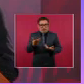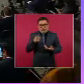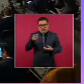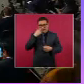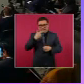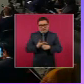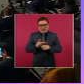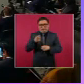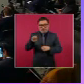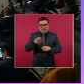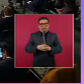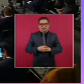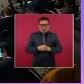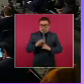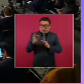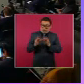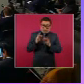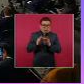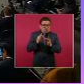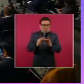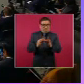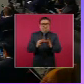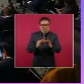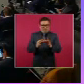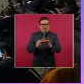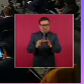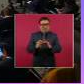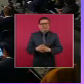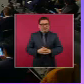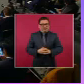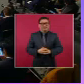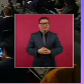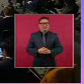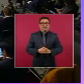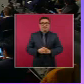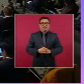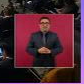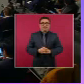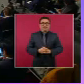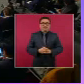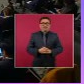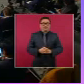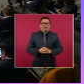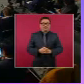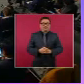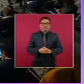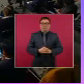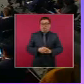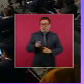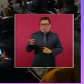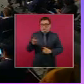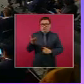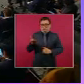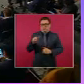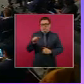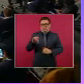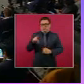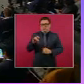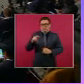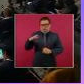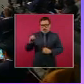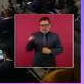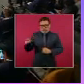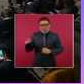que está cumpliendo. Y aquí está Antonio,